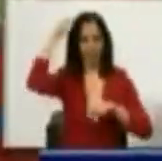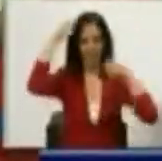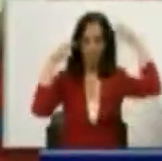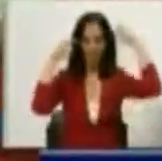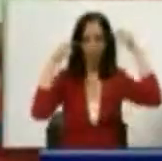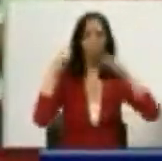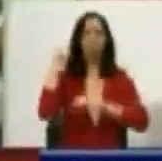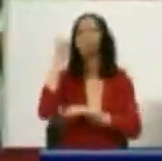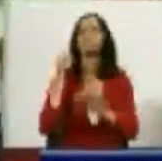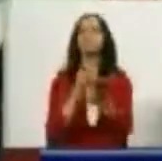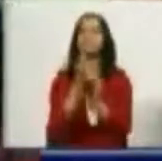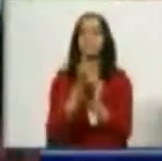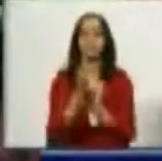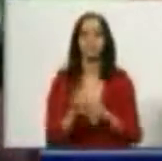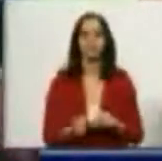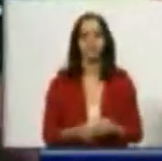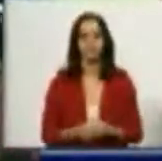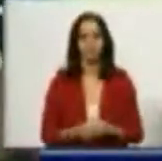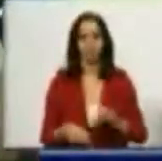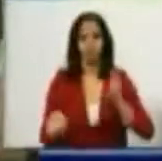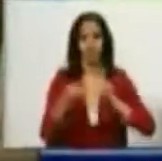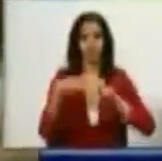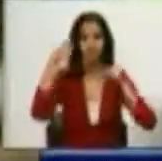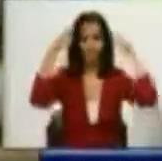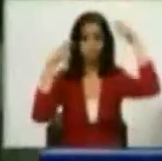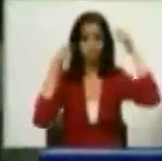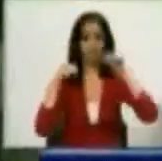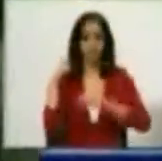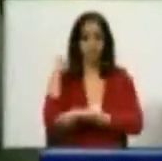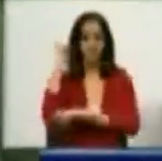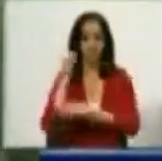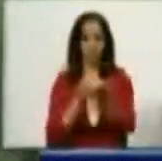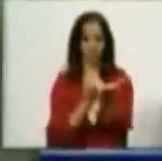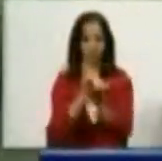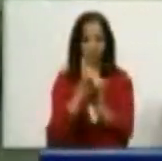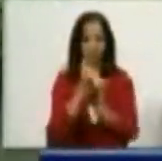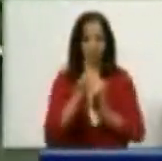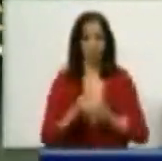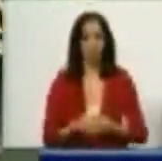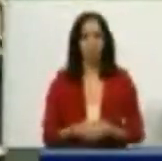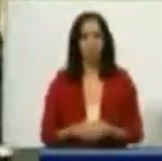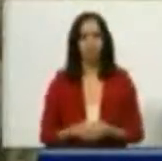es numeral chavismo es